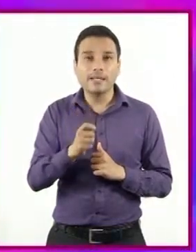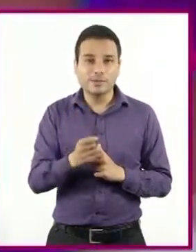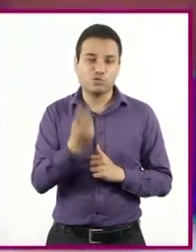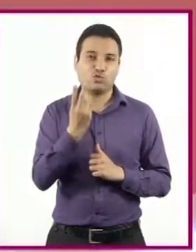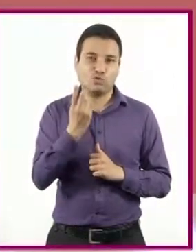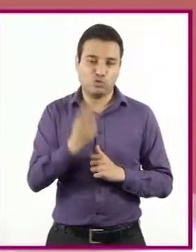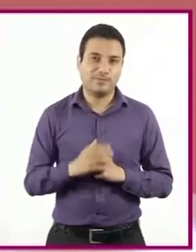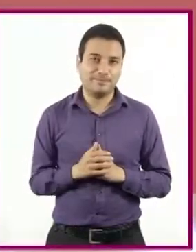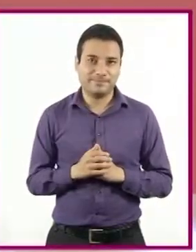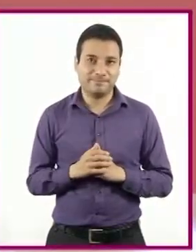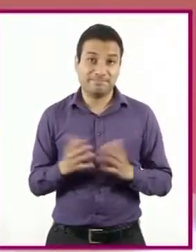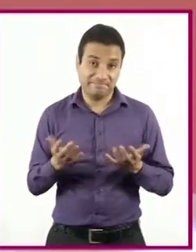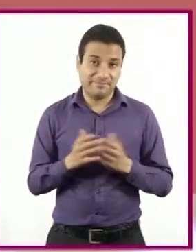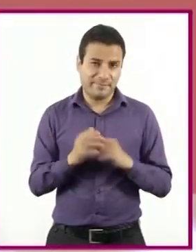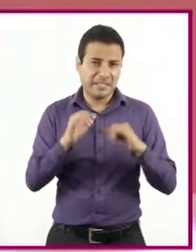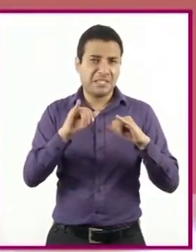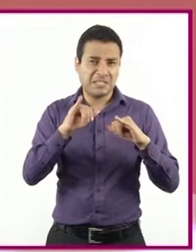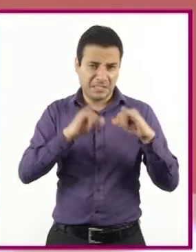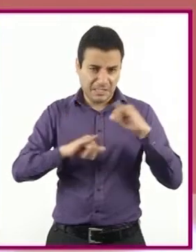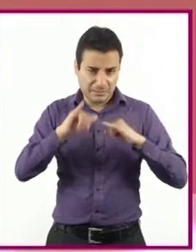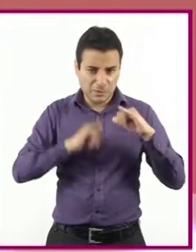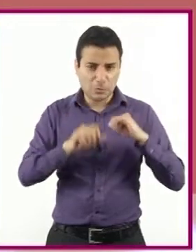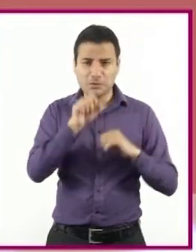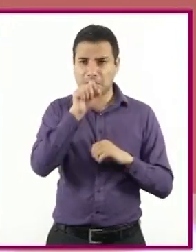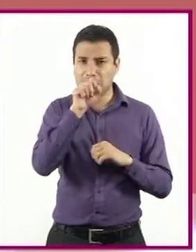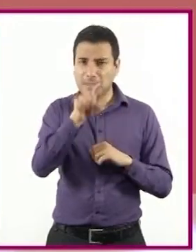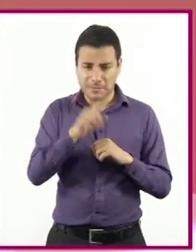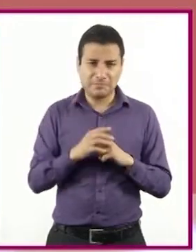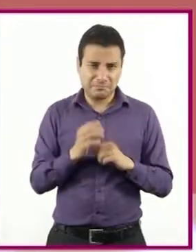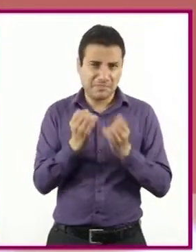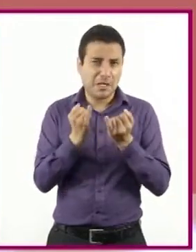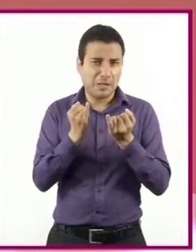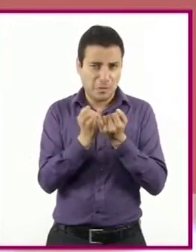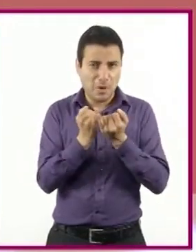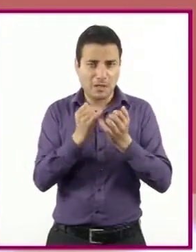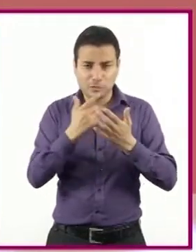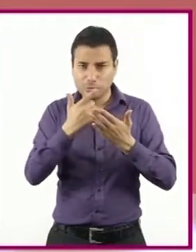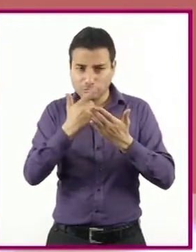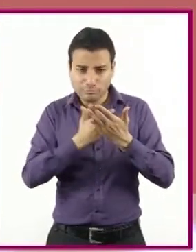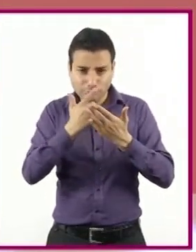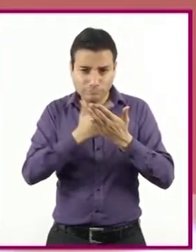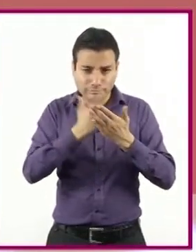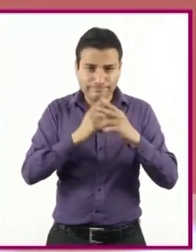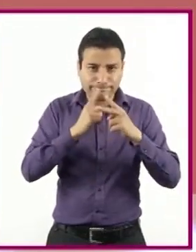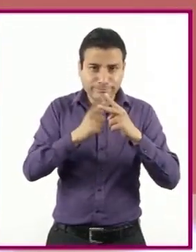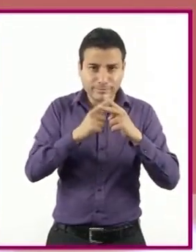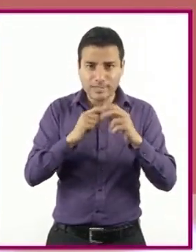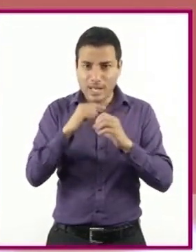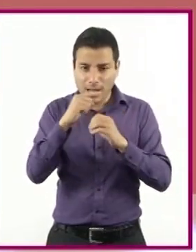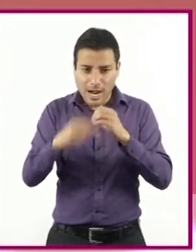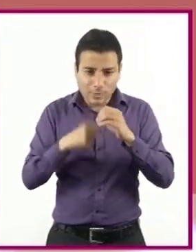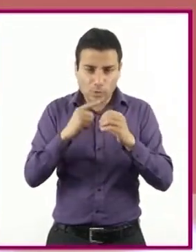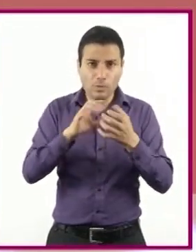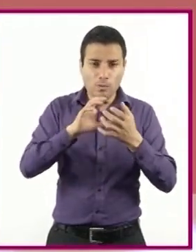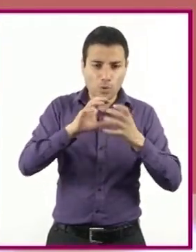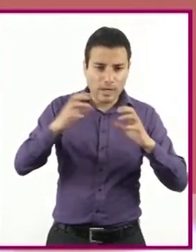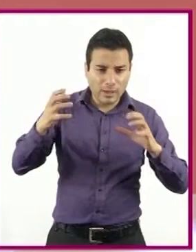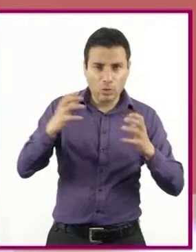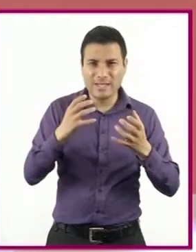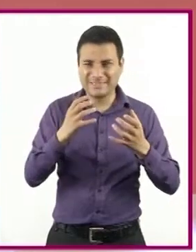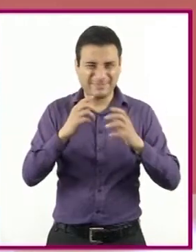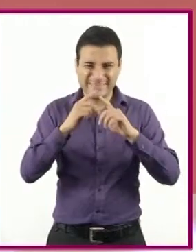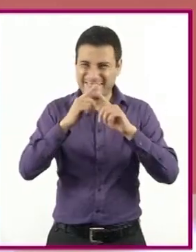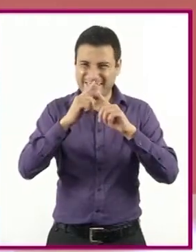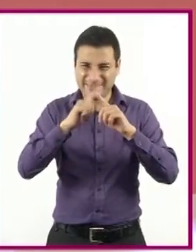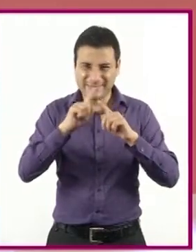objetos. Los químicos también necesitan un método adecuado para contar el número de átomos, moléculas, partículas o iones en